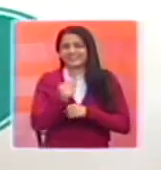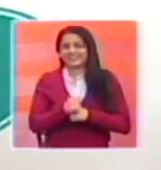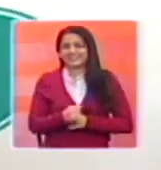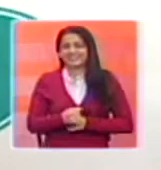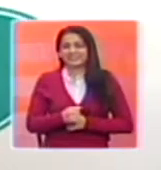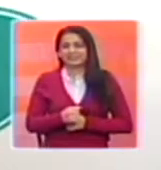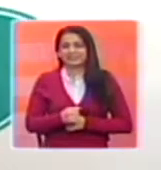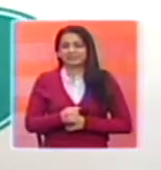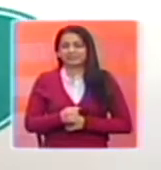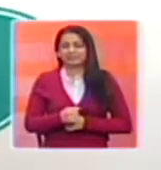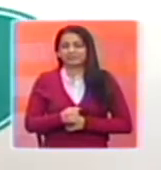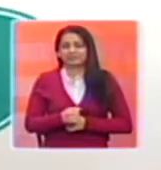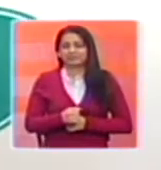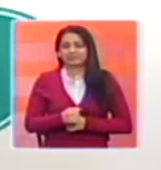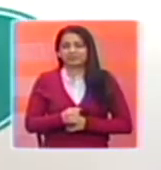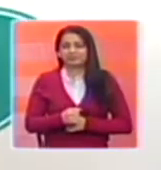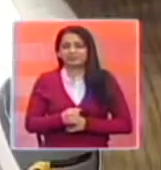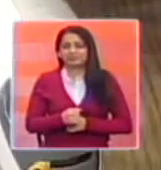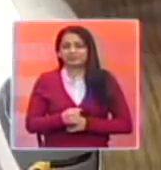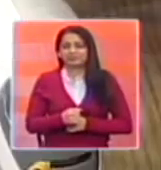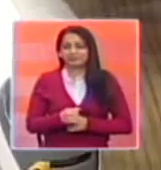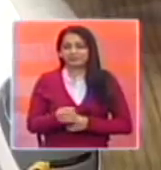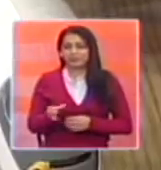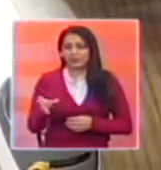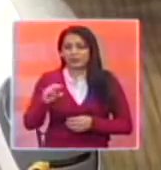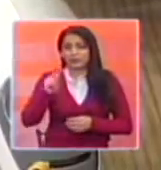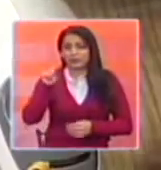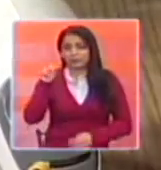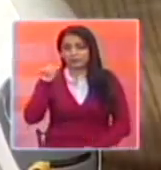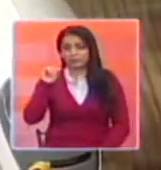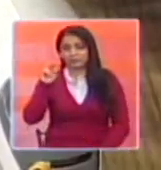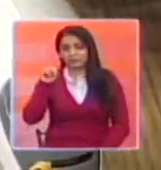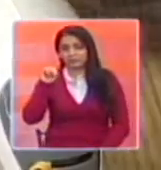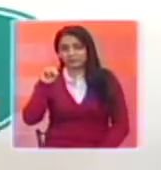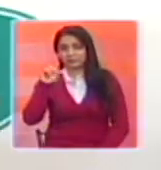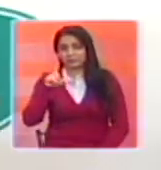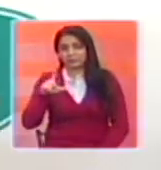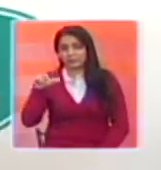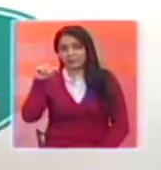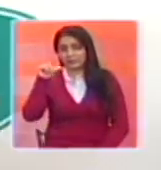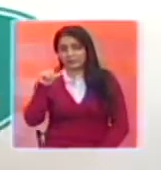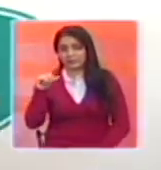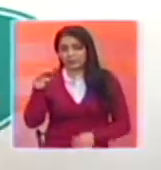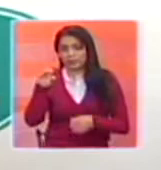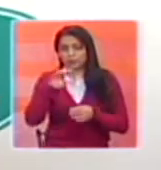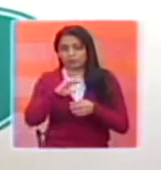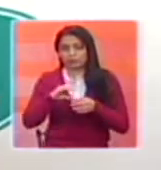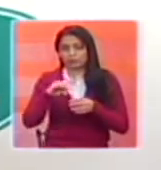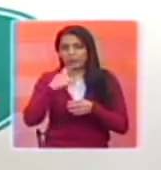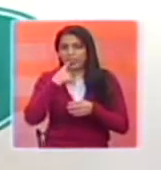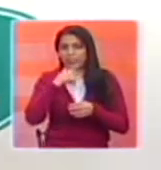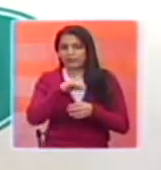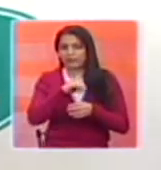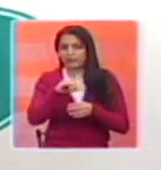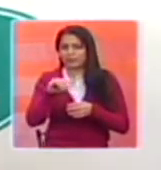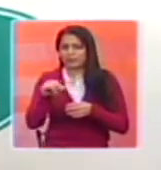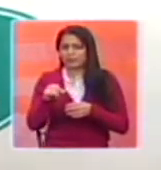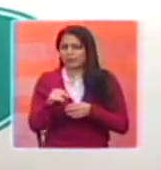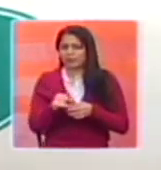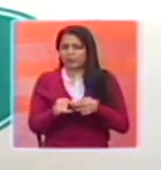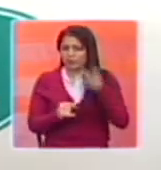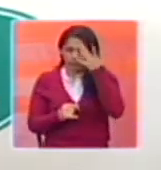que siempre está junto a usted. Vamos a poner la vainilla, esencia de vainilla, una pizca de sal. ¿Por qué llevan las tortas